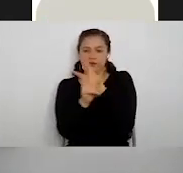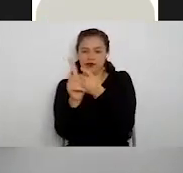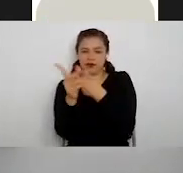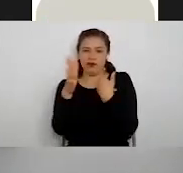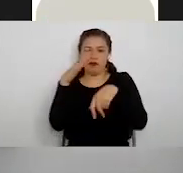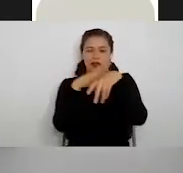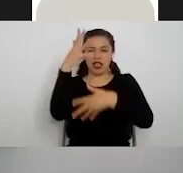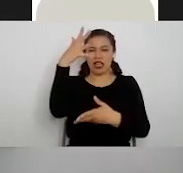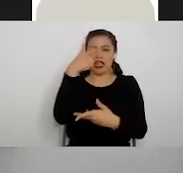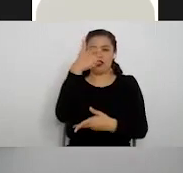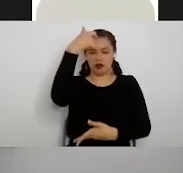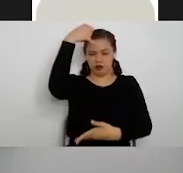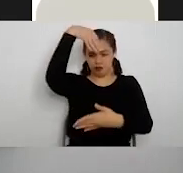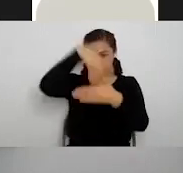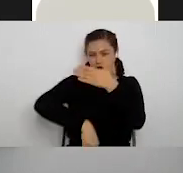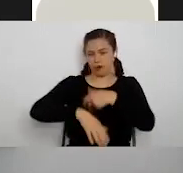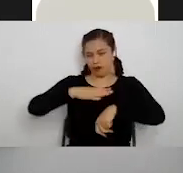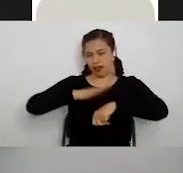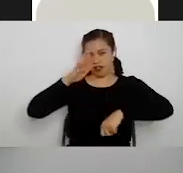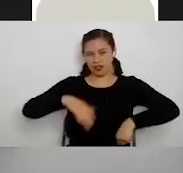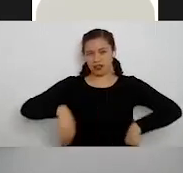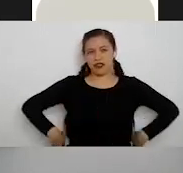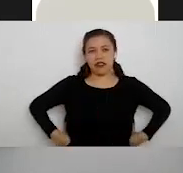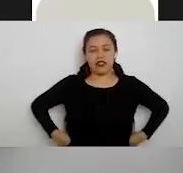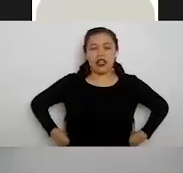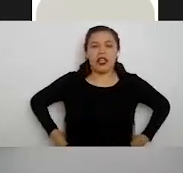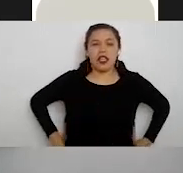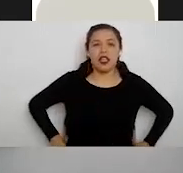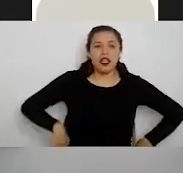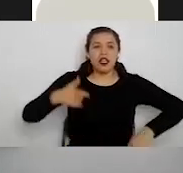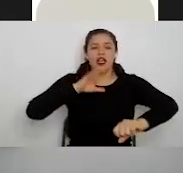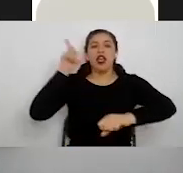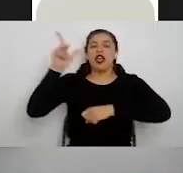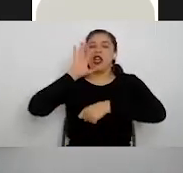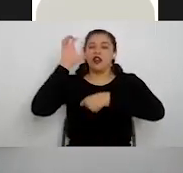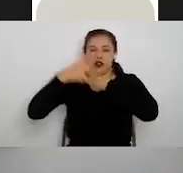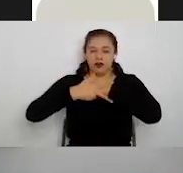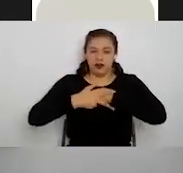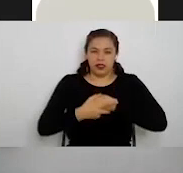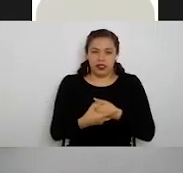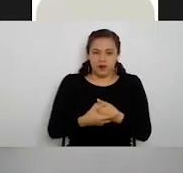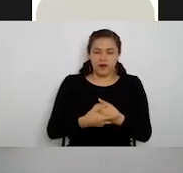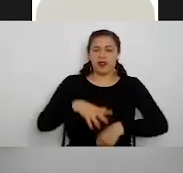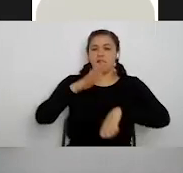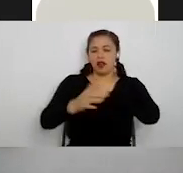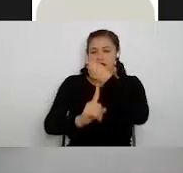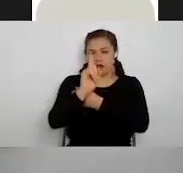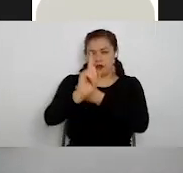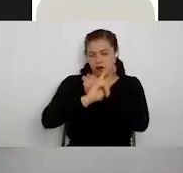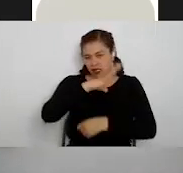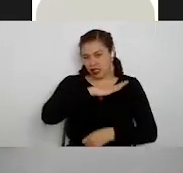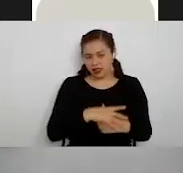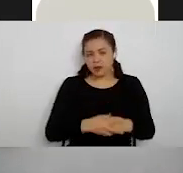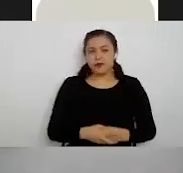mayor de las economías, sobre todo las europeas, que son quienes más resienten el fenómeno, y habría